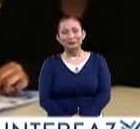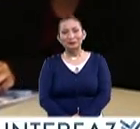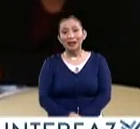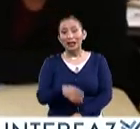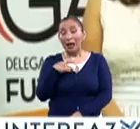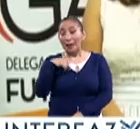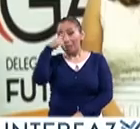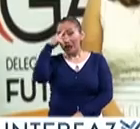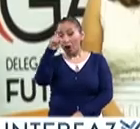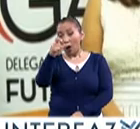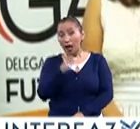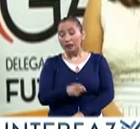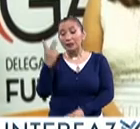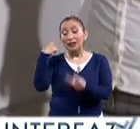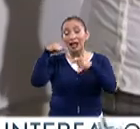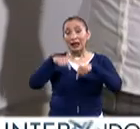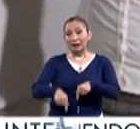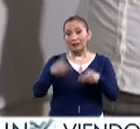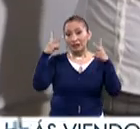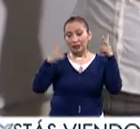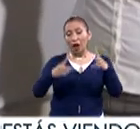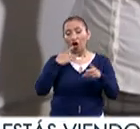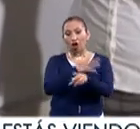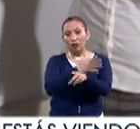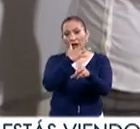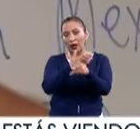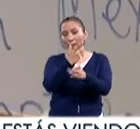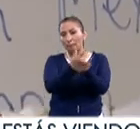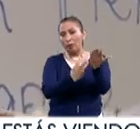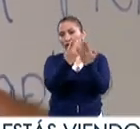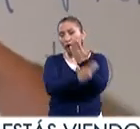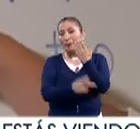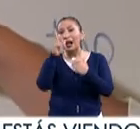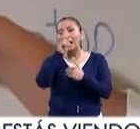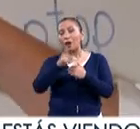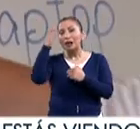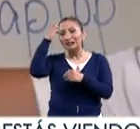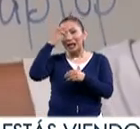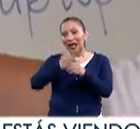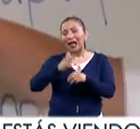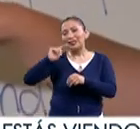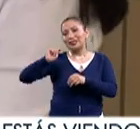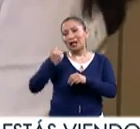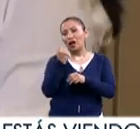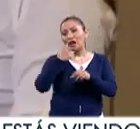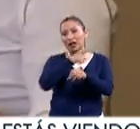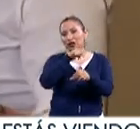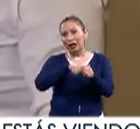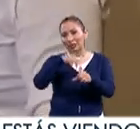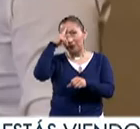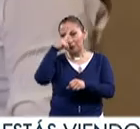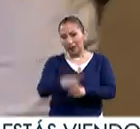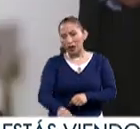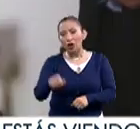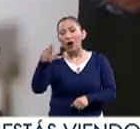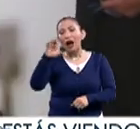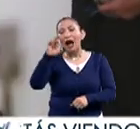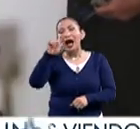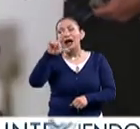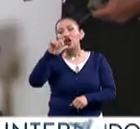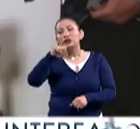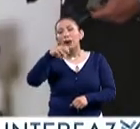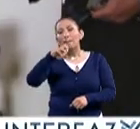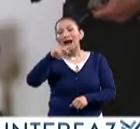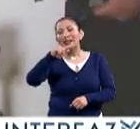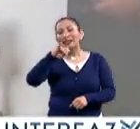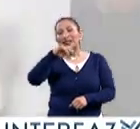En México X estará en nuestro estudio el coordinador del programa de lenguas extranjeras del Tecnológico Nacional de México, Carlos